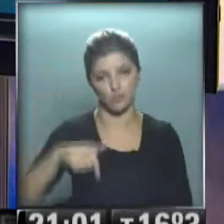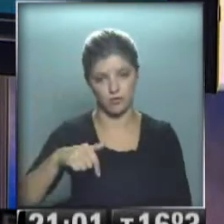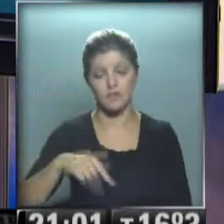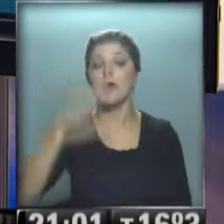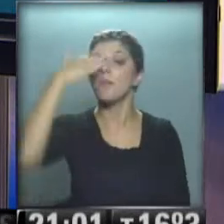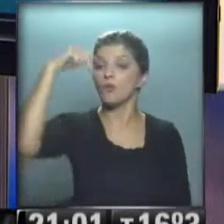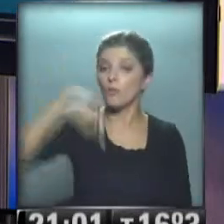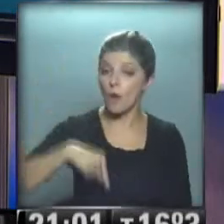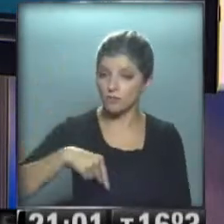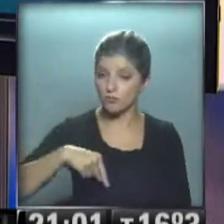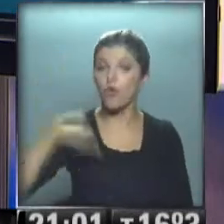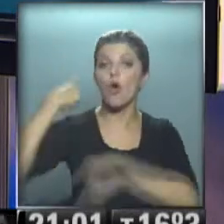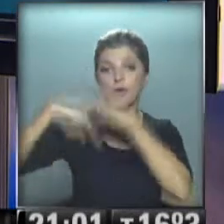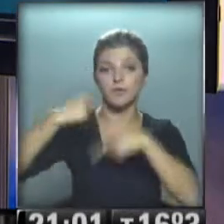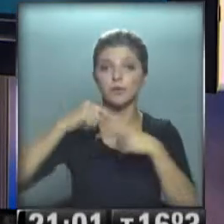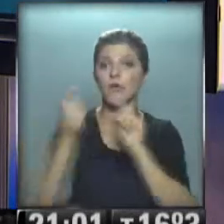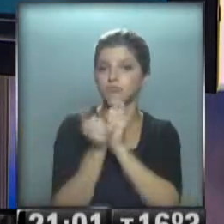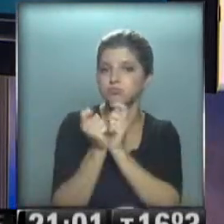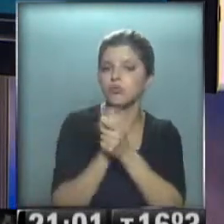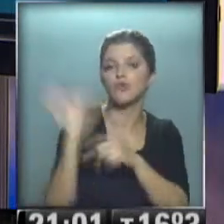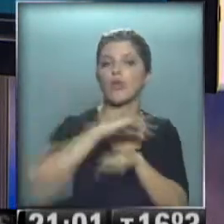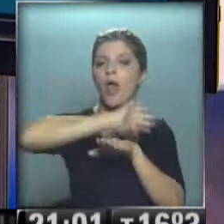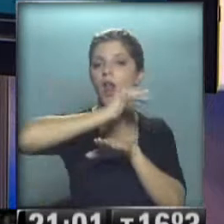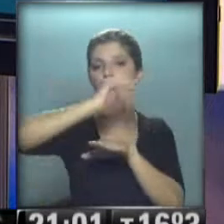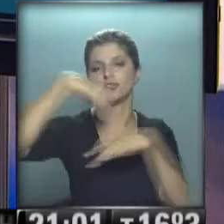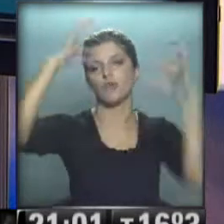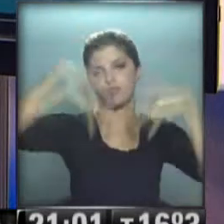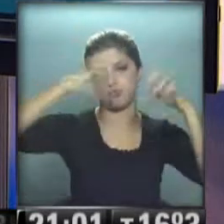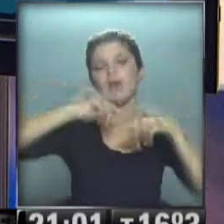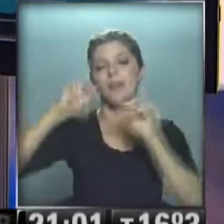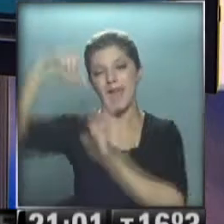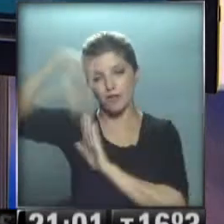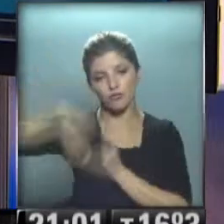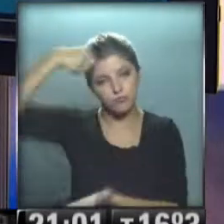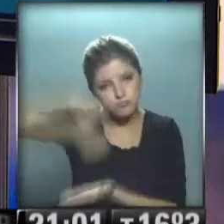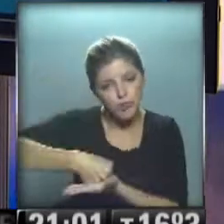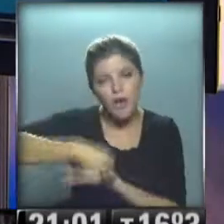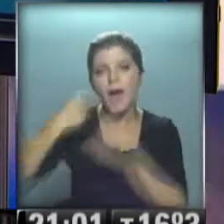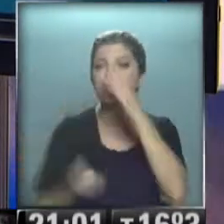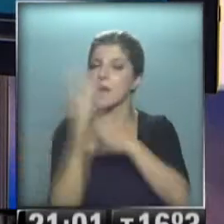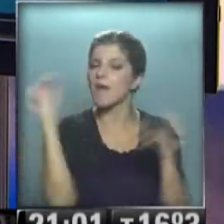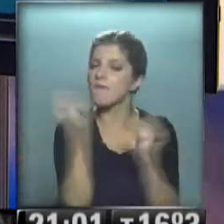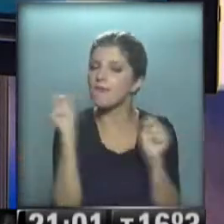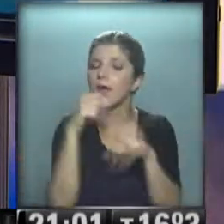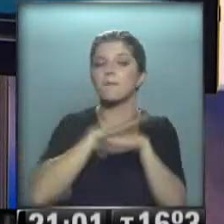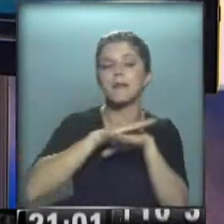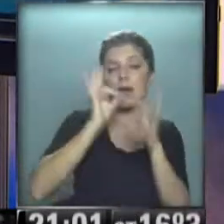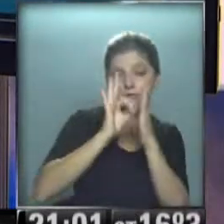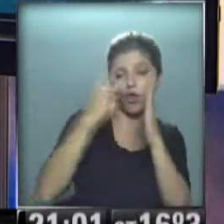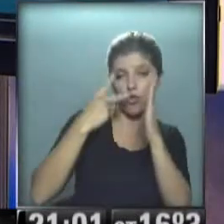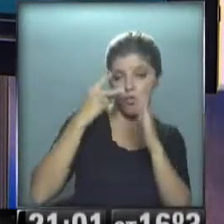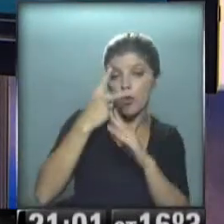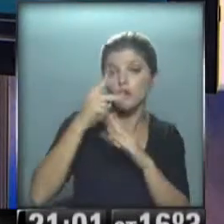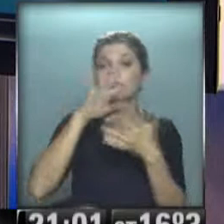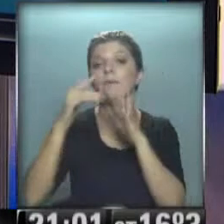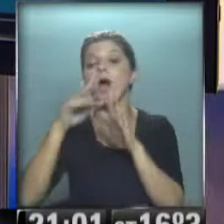último, en el sur argentino, sigue inestable a lo largo de toda la región cordillerana, también en el extremo sur, con mañanas bastante frías, mínimas de 0 a 2 grados. En el